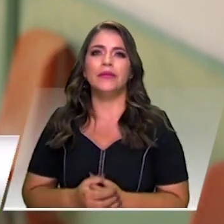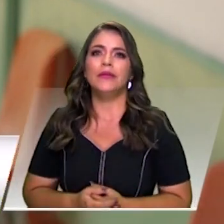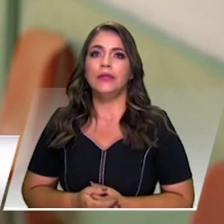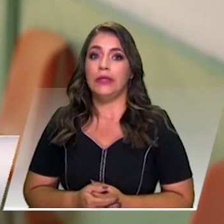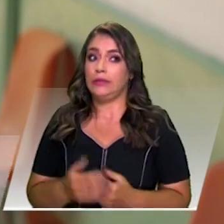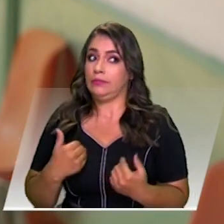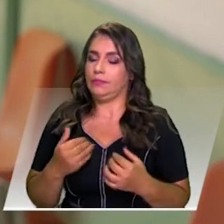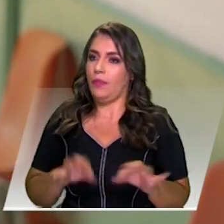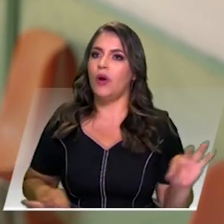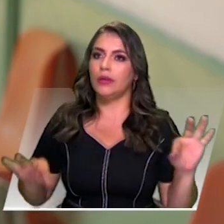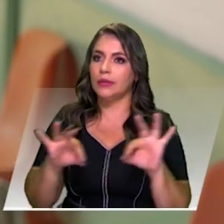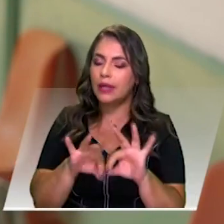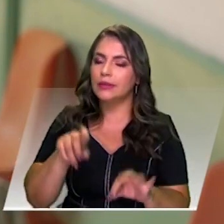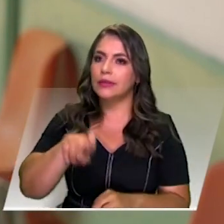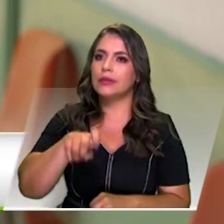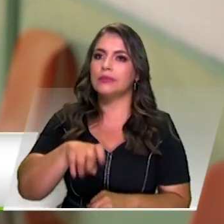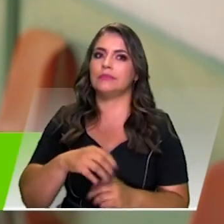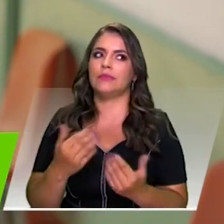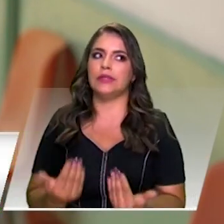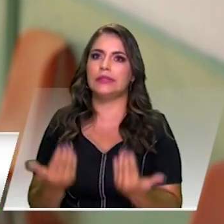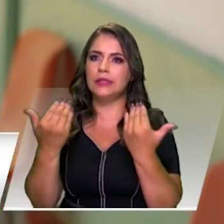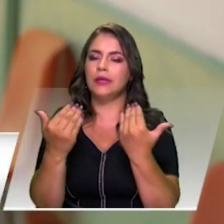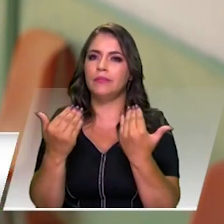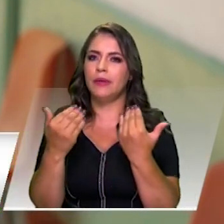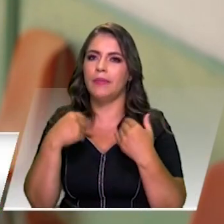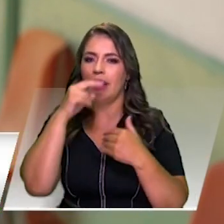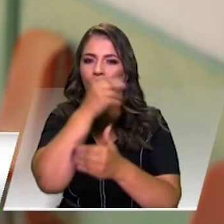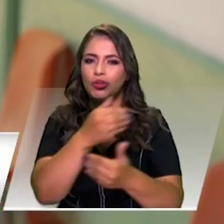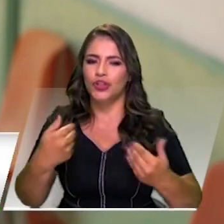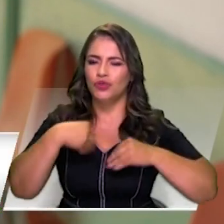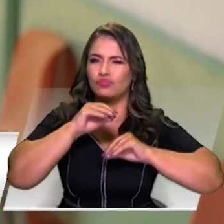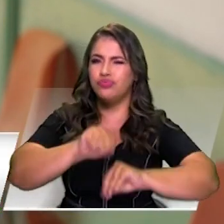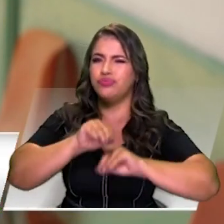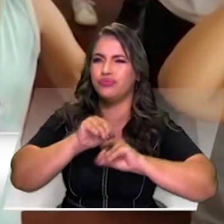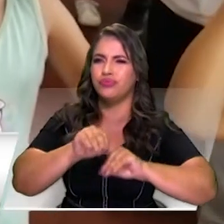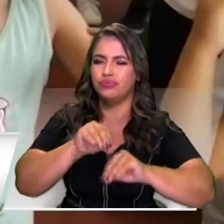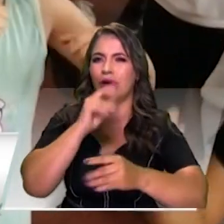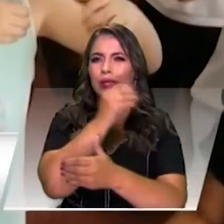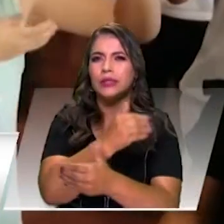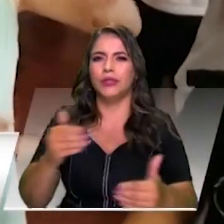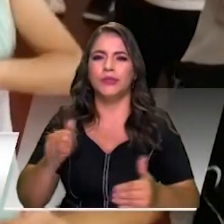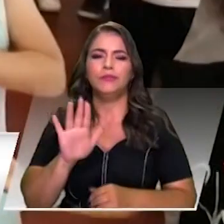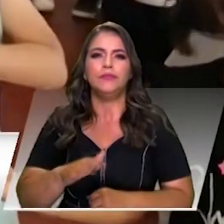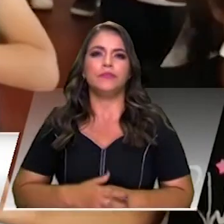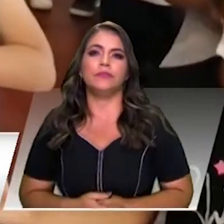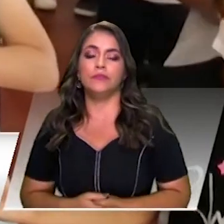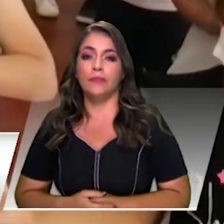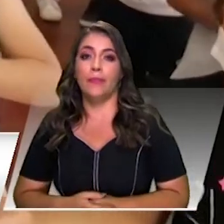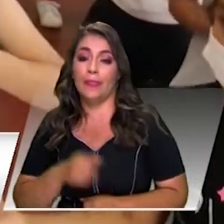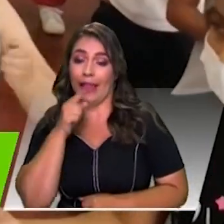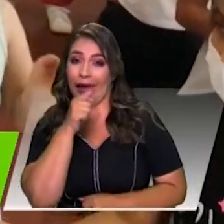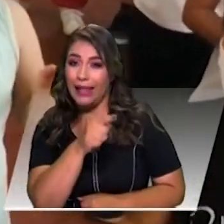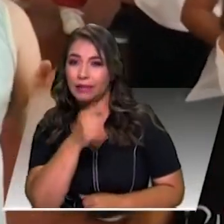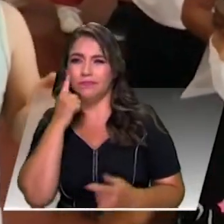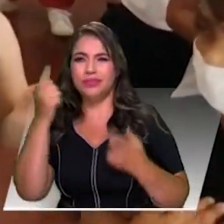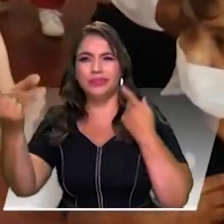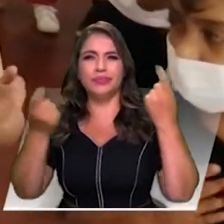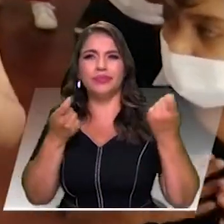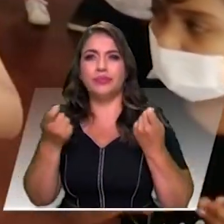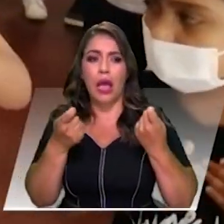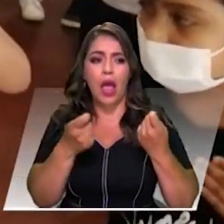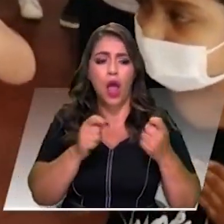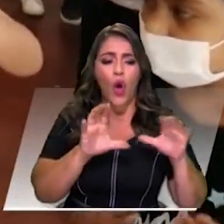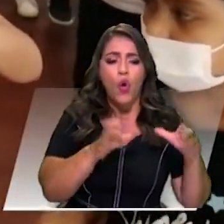que es necesaria importante y de gran valor en la enseñanza de los niños y niñas de primera infancia la idea es que esta estrategia se expanda en todos los